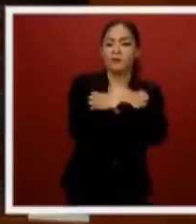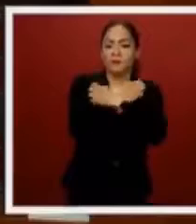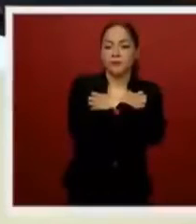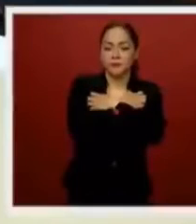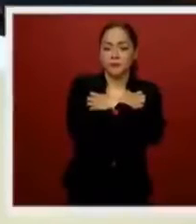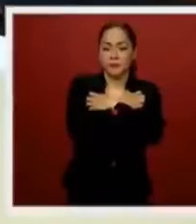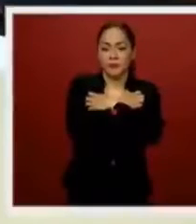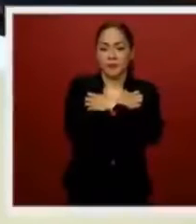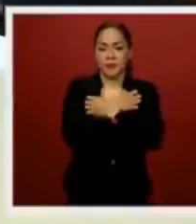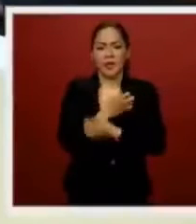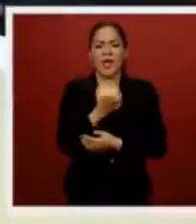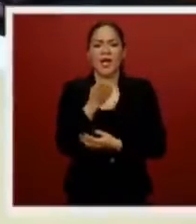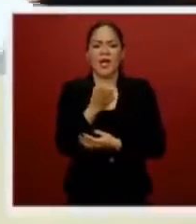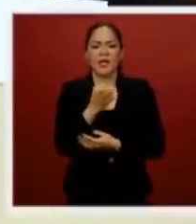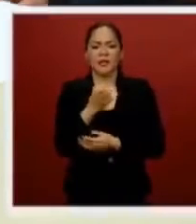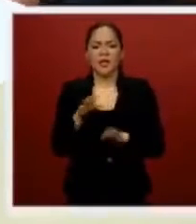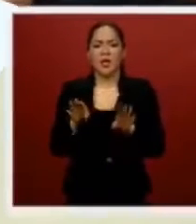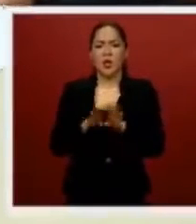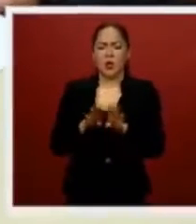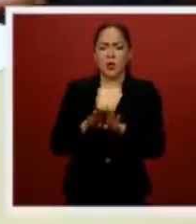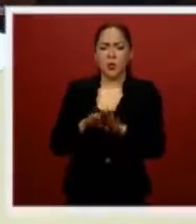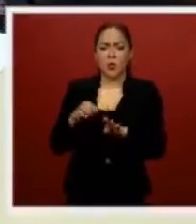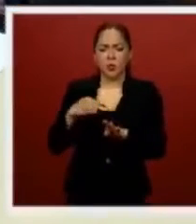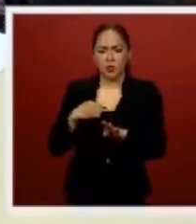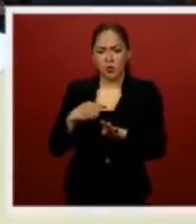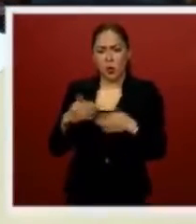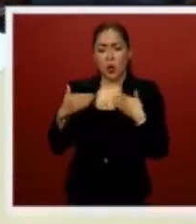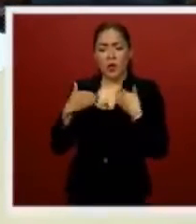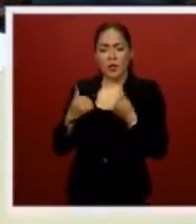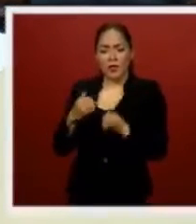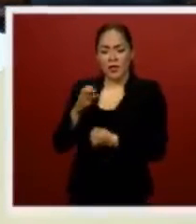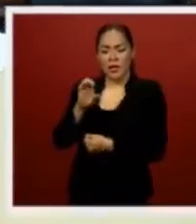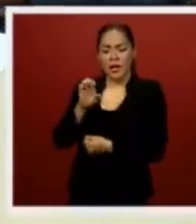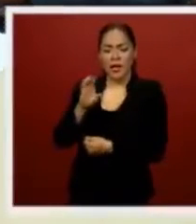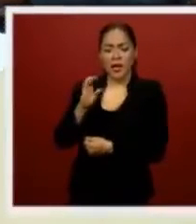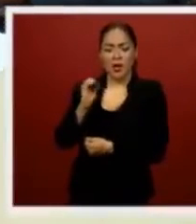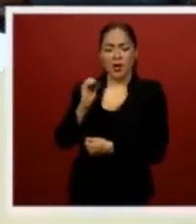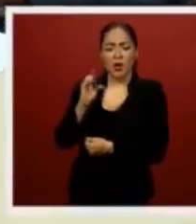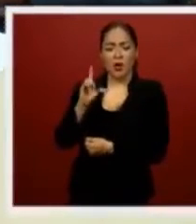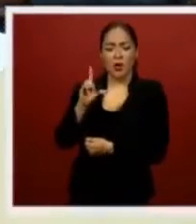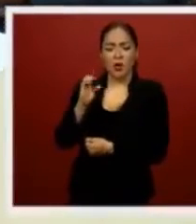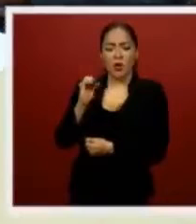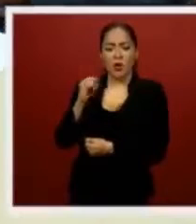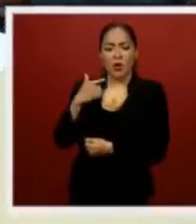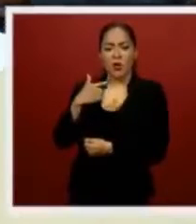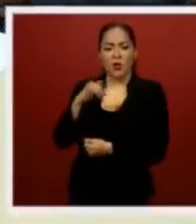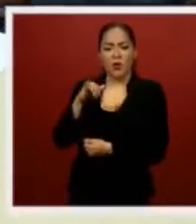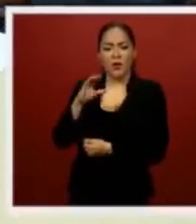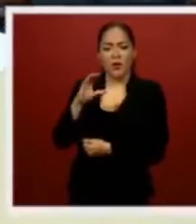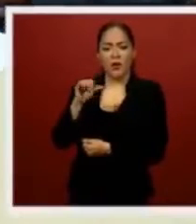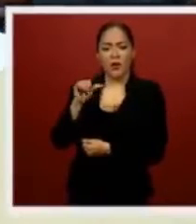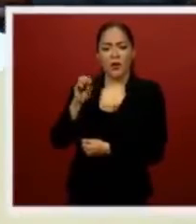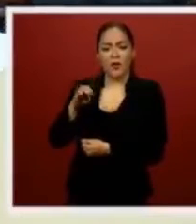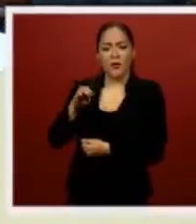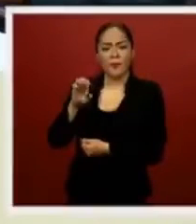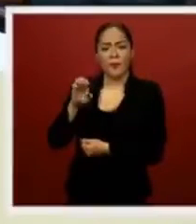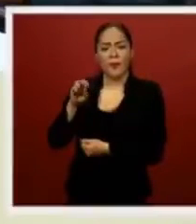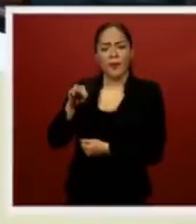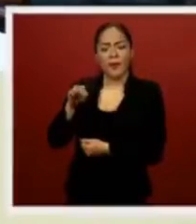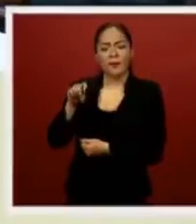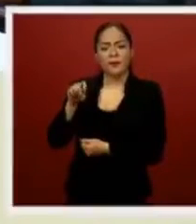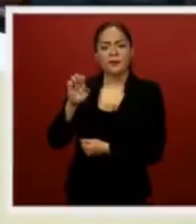concepto de ser ecológicamente consciente, ¿no?, y responsable, pues es un término que, Sí. bueno, tiene un poco menos de 10 años